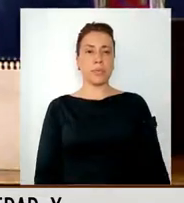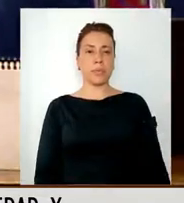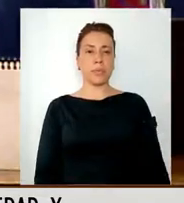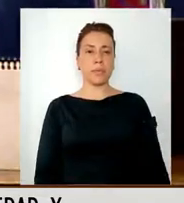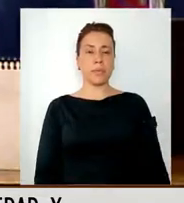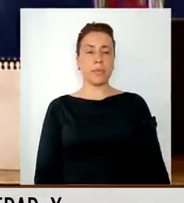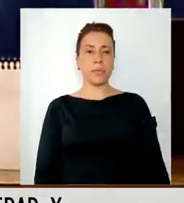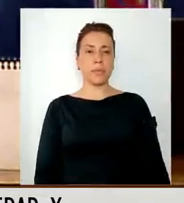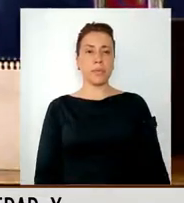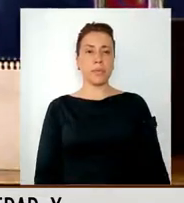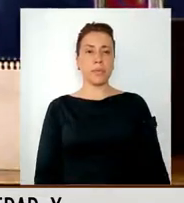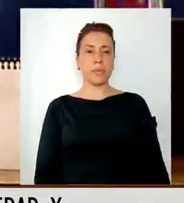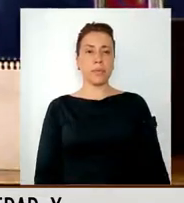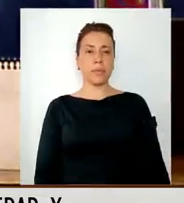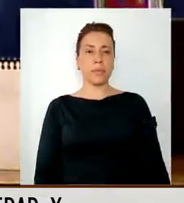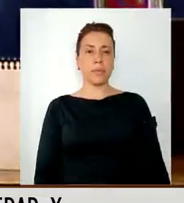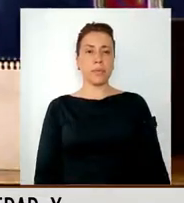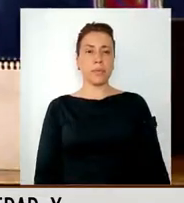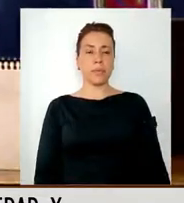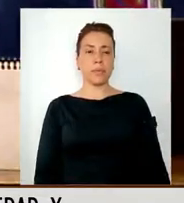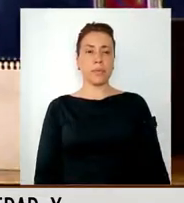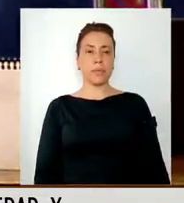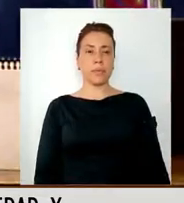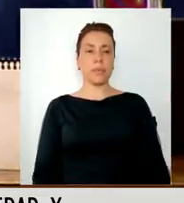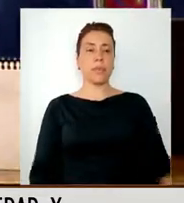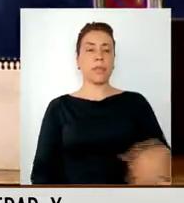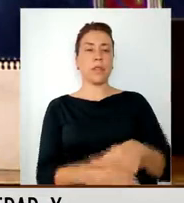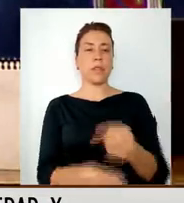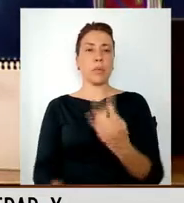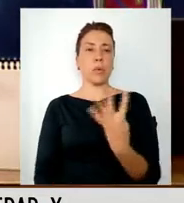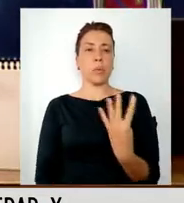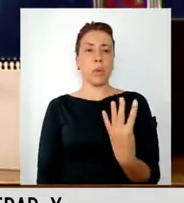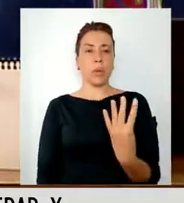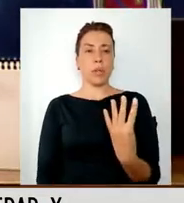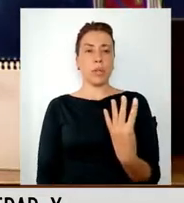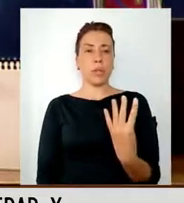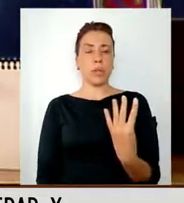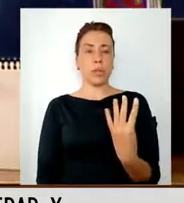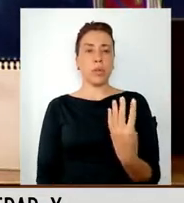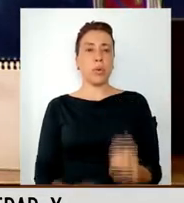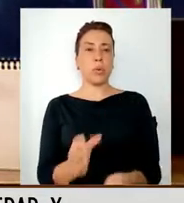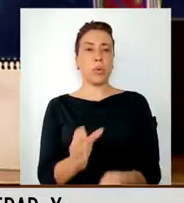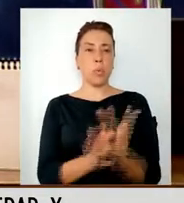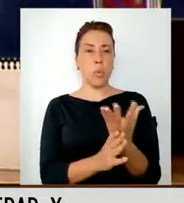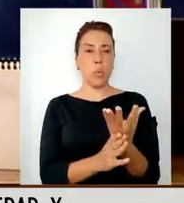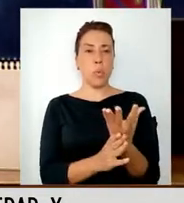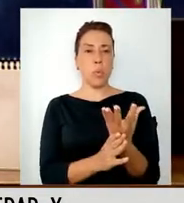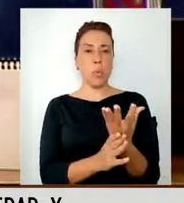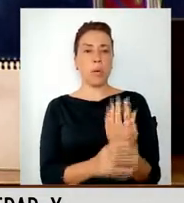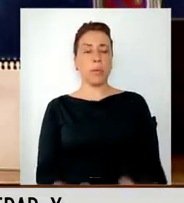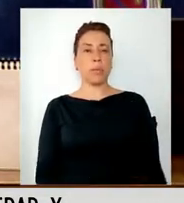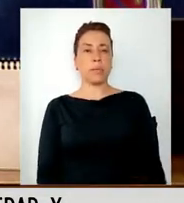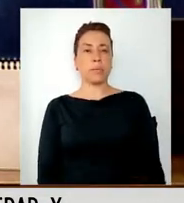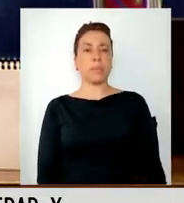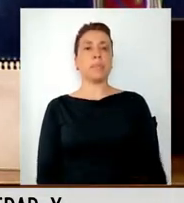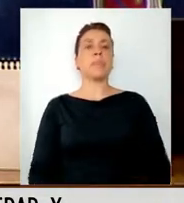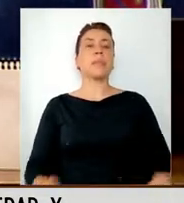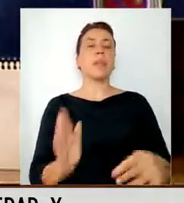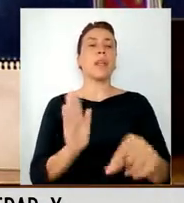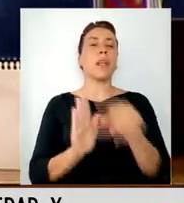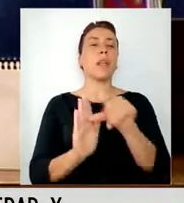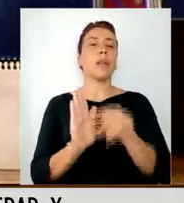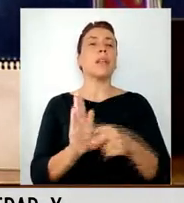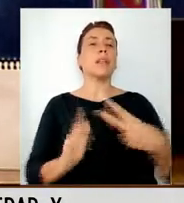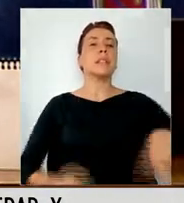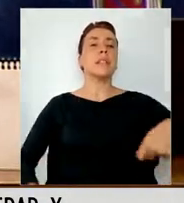rechazado en votación numeral 4 nuevo propuesto por las enmiendas del senado en el artículo primero